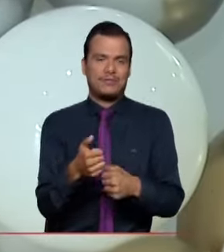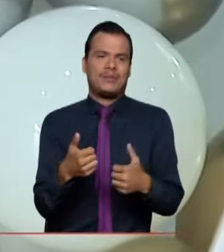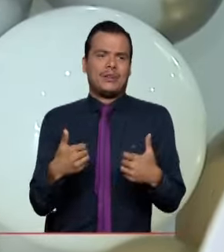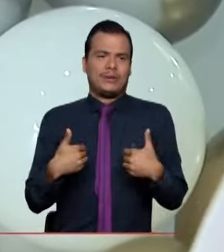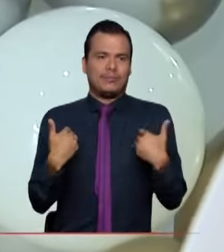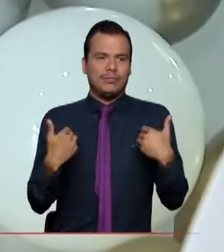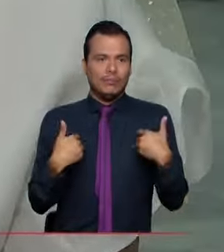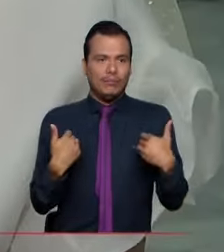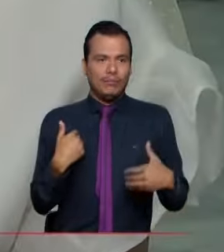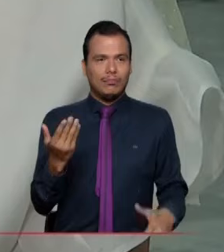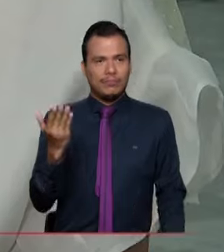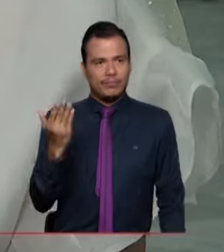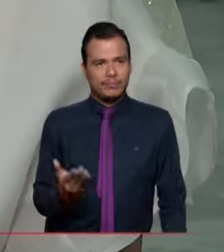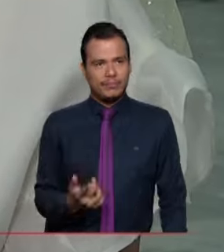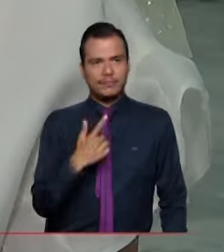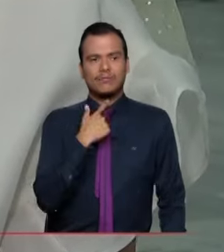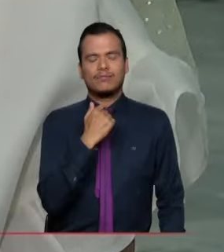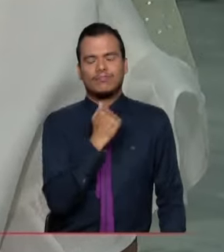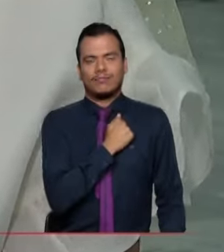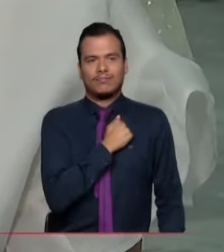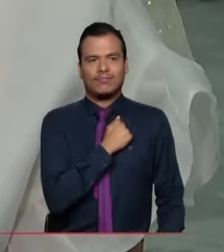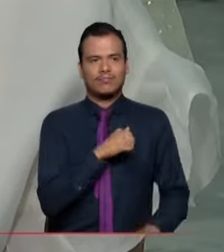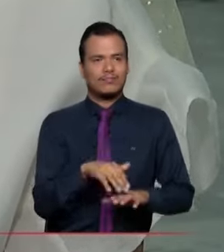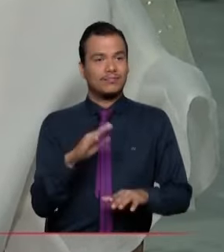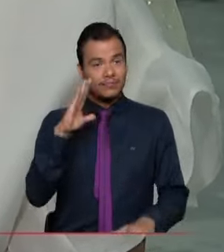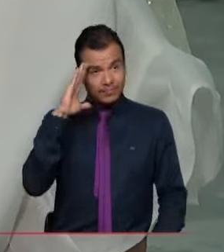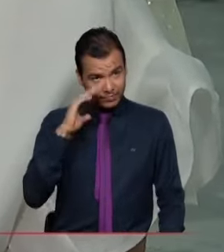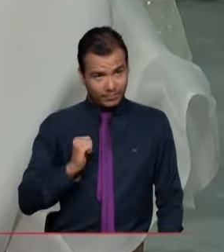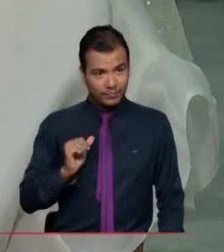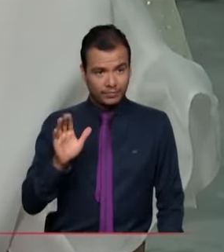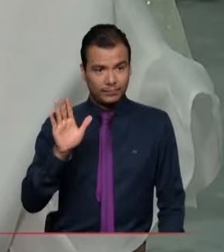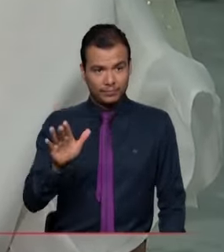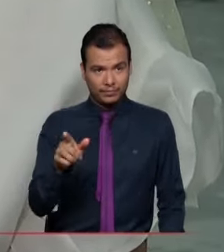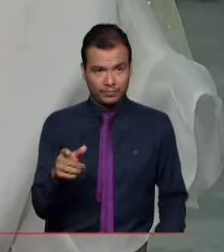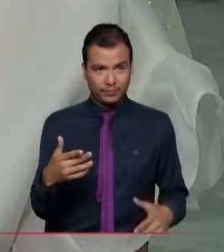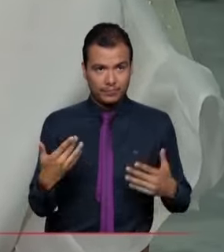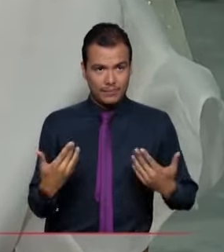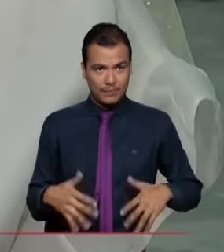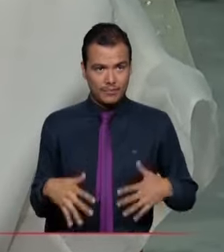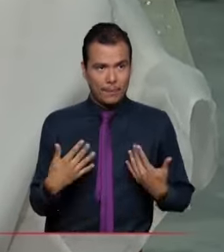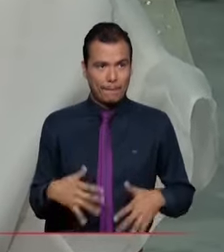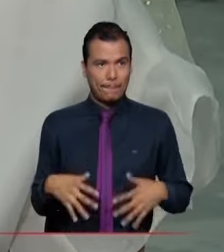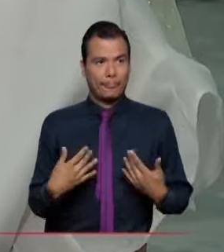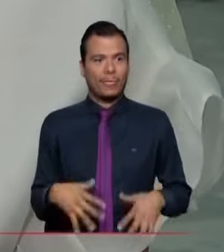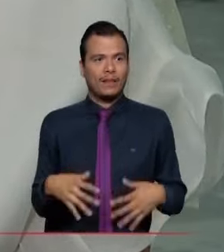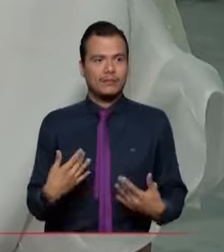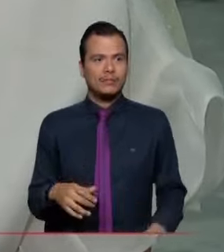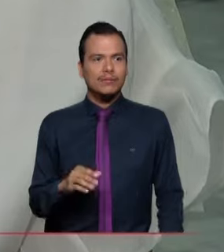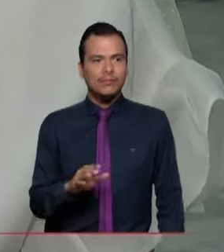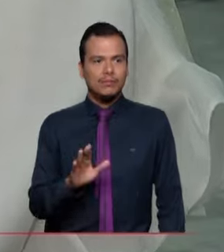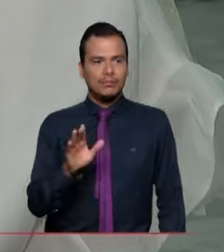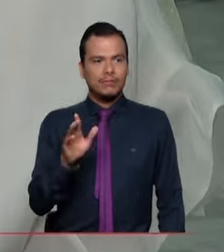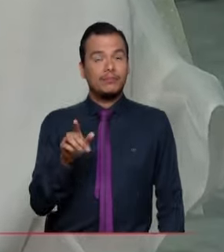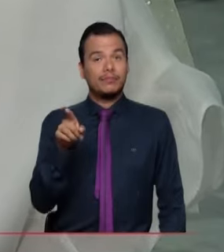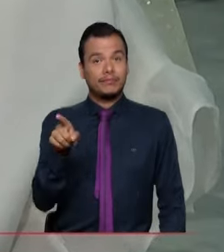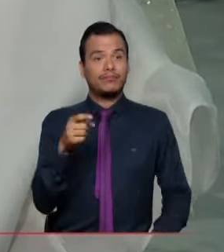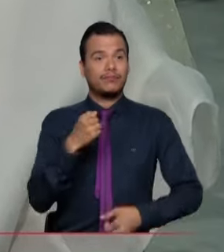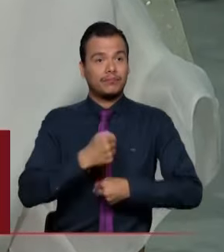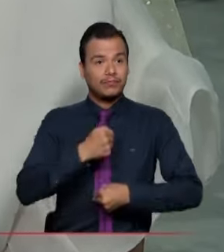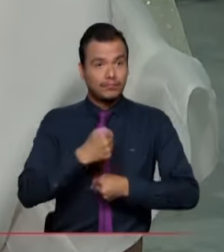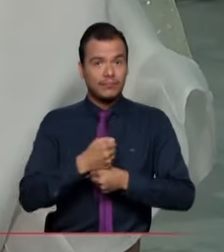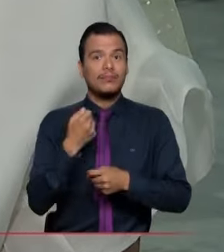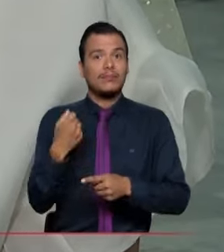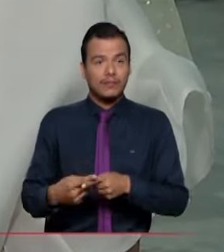una persona que ama inmensamente la policía. Gracias a esa labor que él